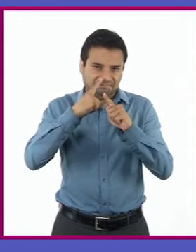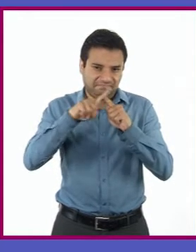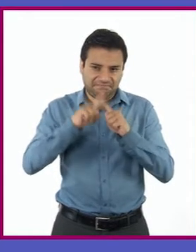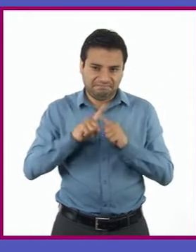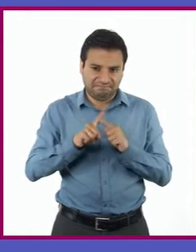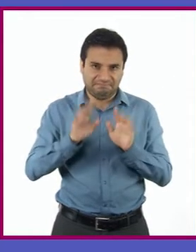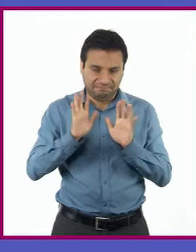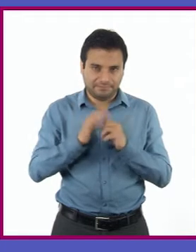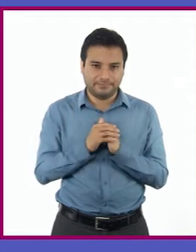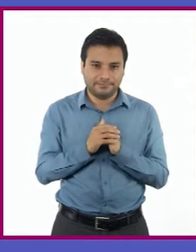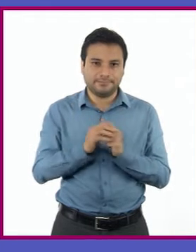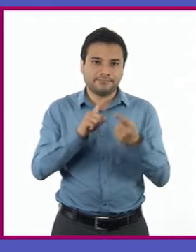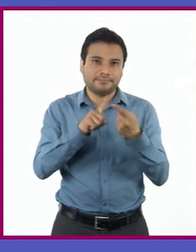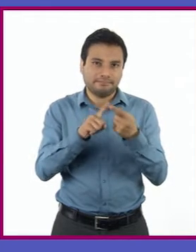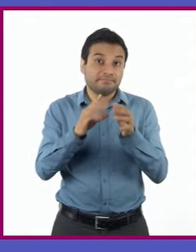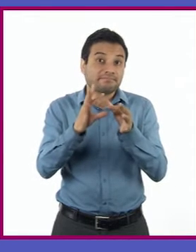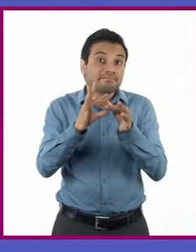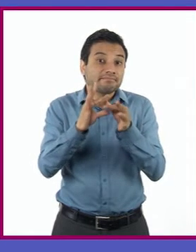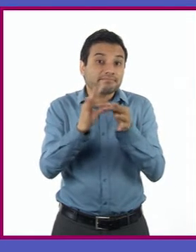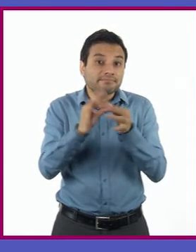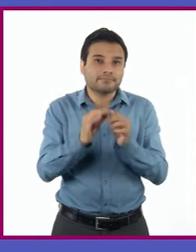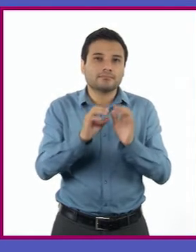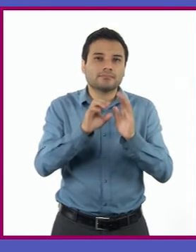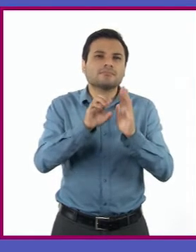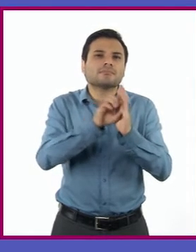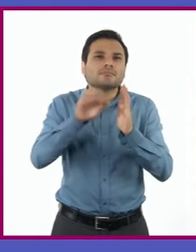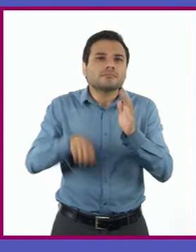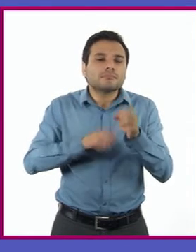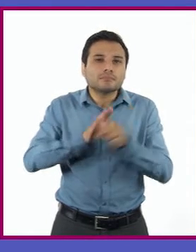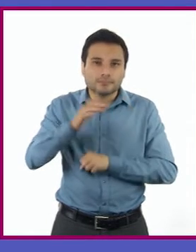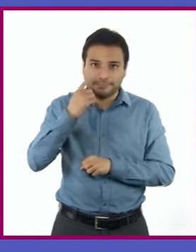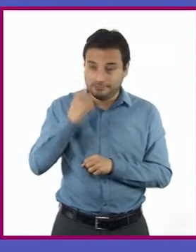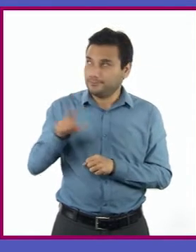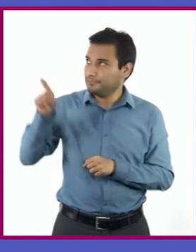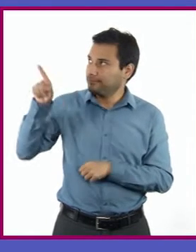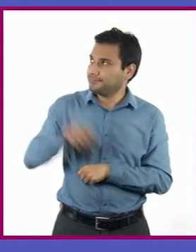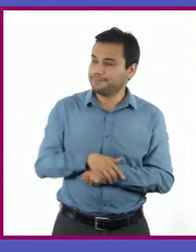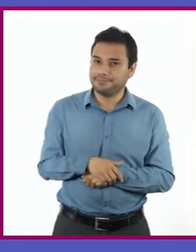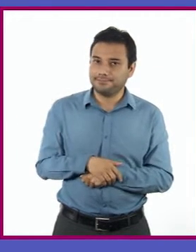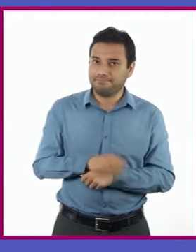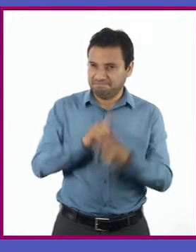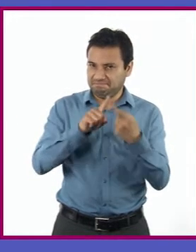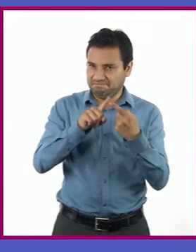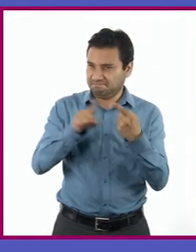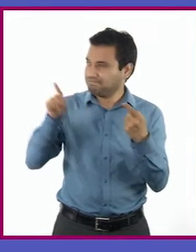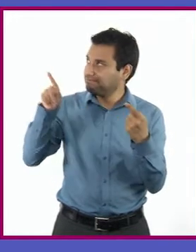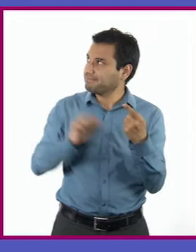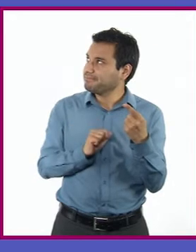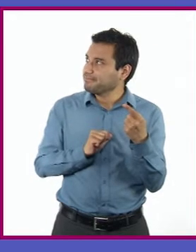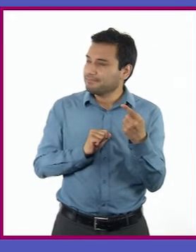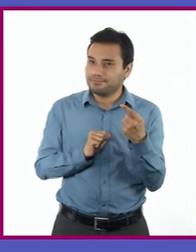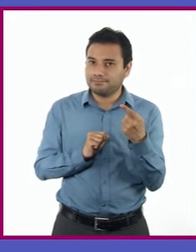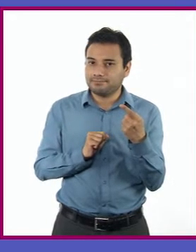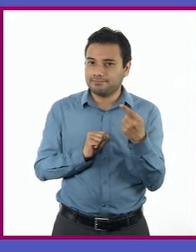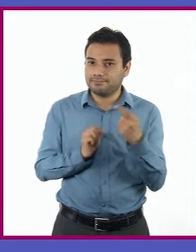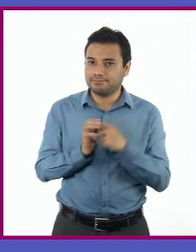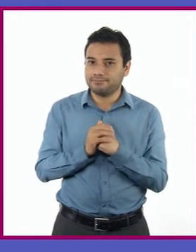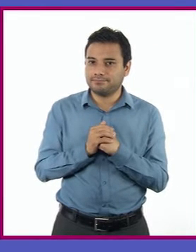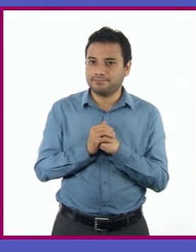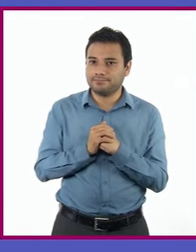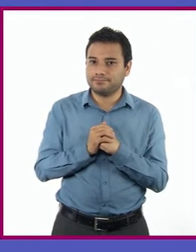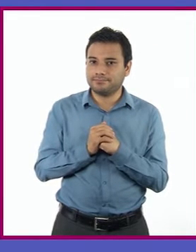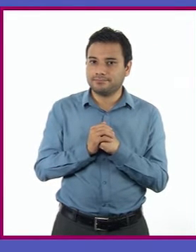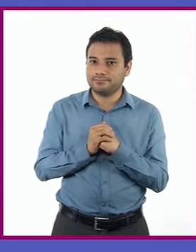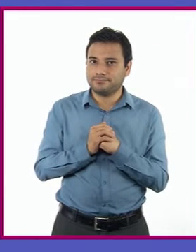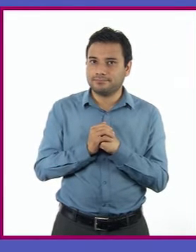estos son explicativos, es decir, o sea, esto es, en efecto, con esto quiero